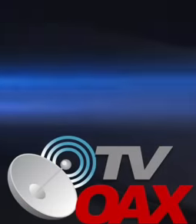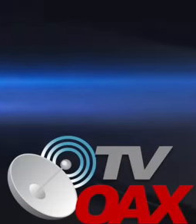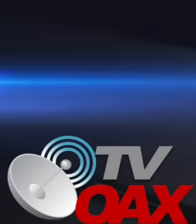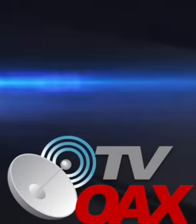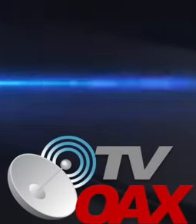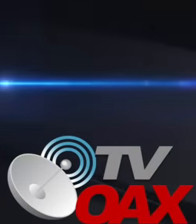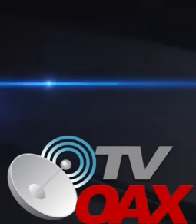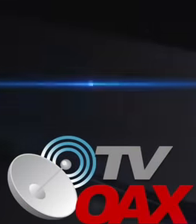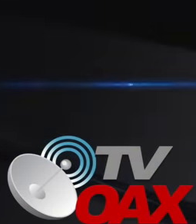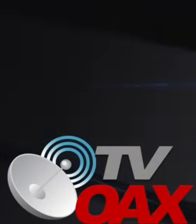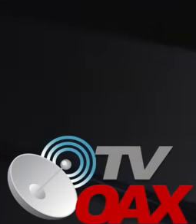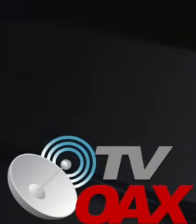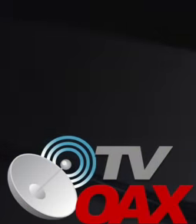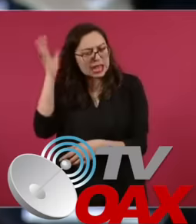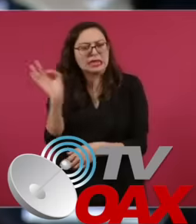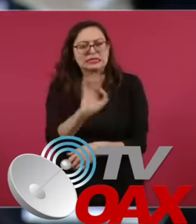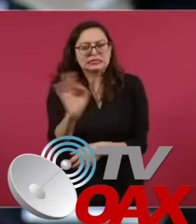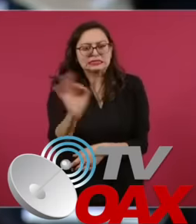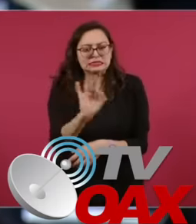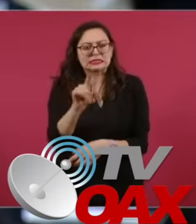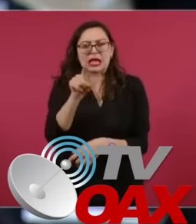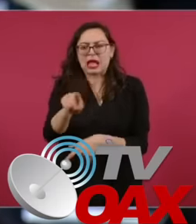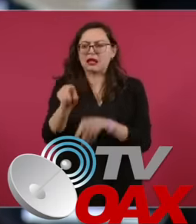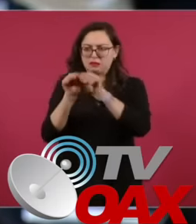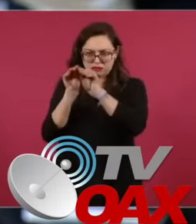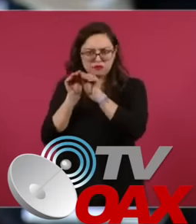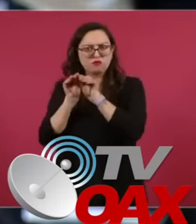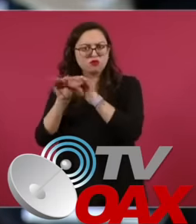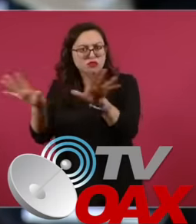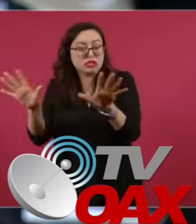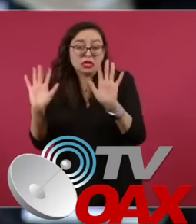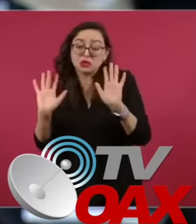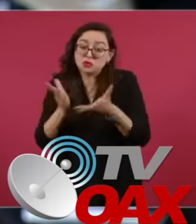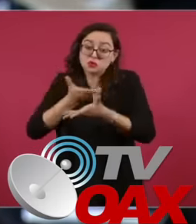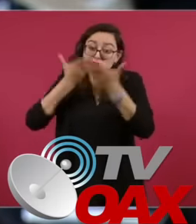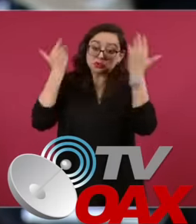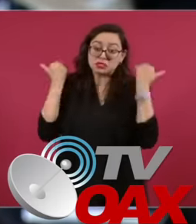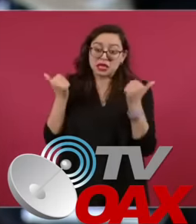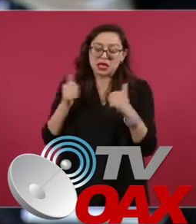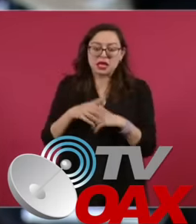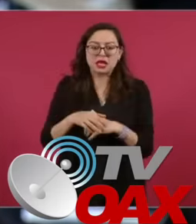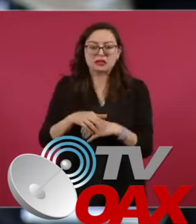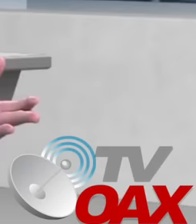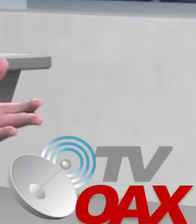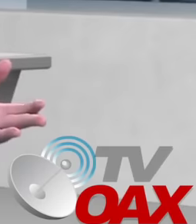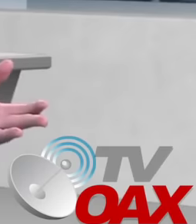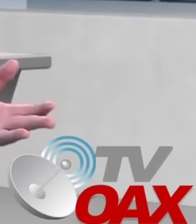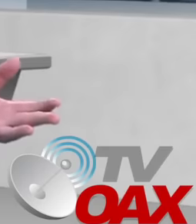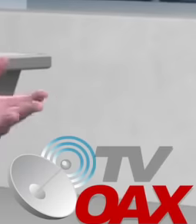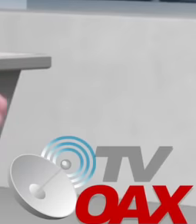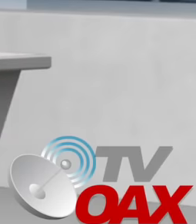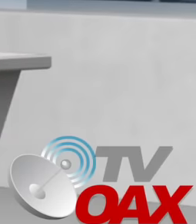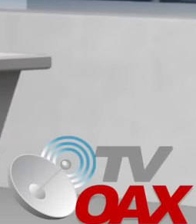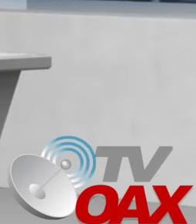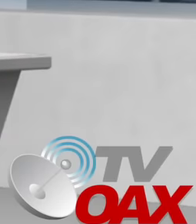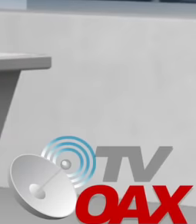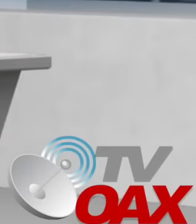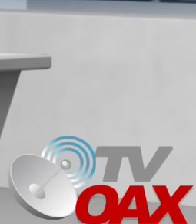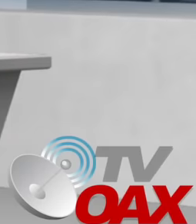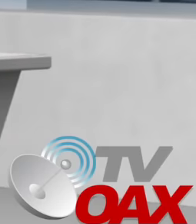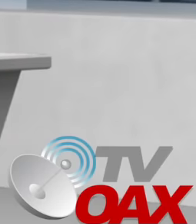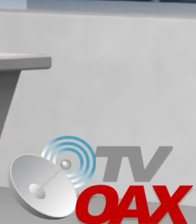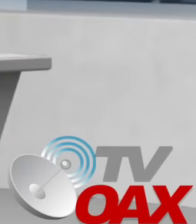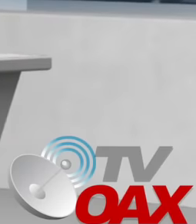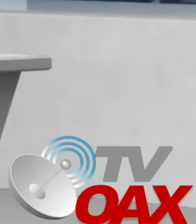reportera de la televisora TV Azteca llega a la conferencia del presidente Andrés Manuel López Obrador, enviada